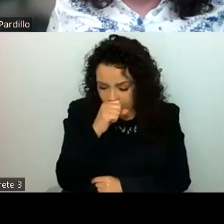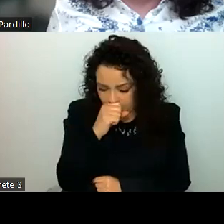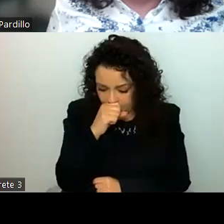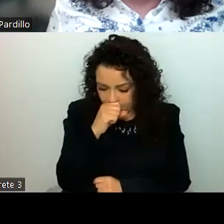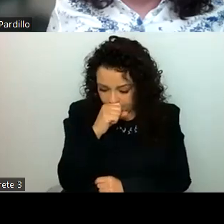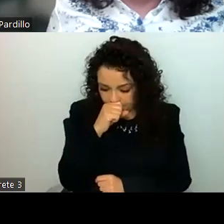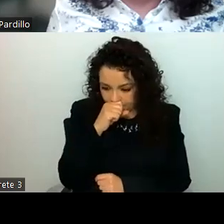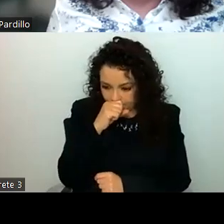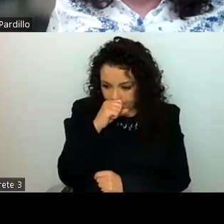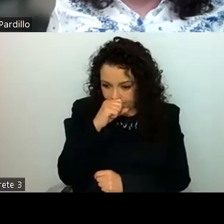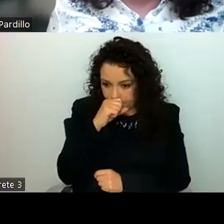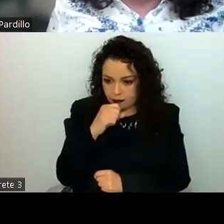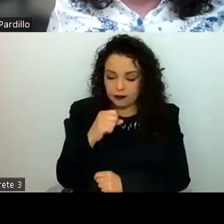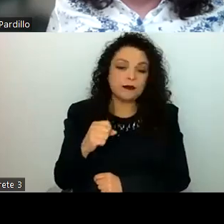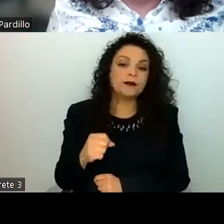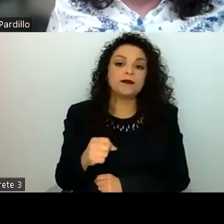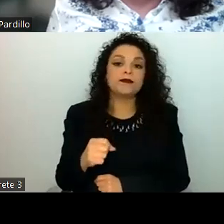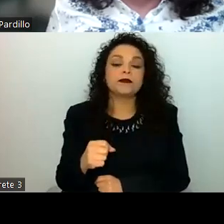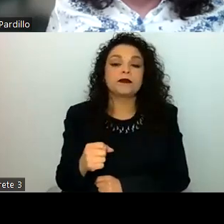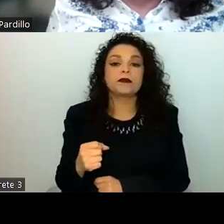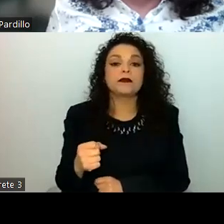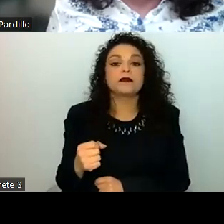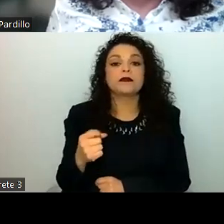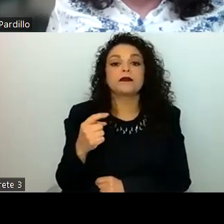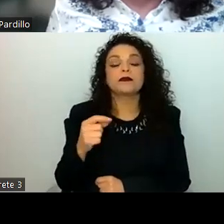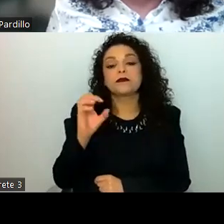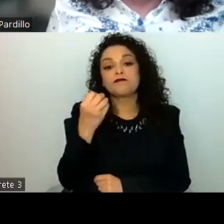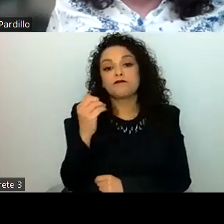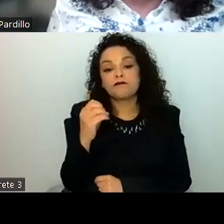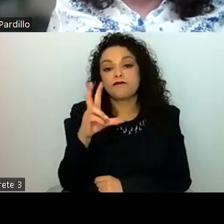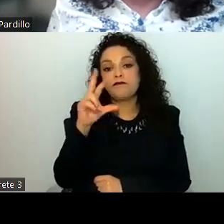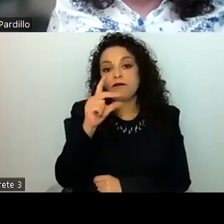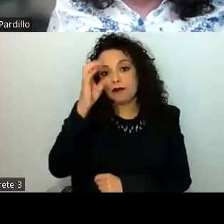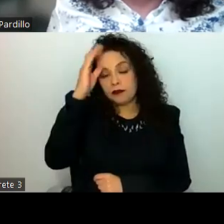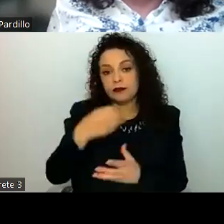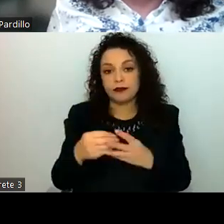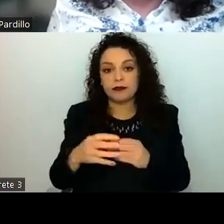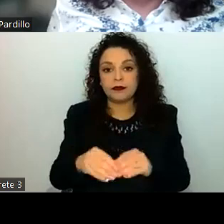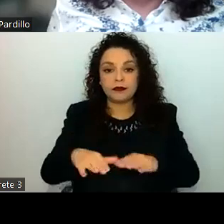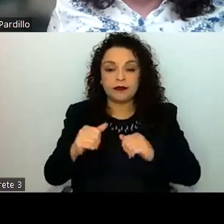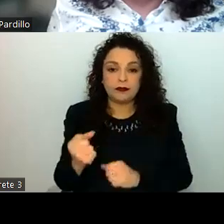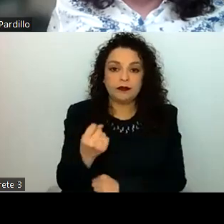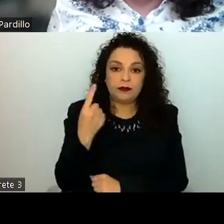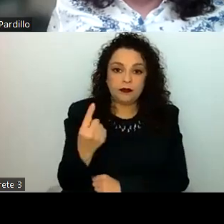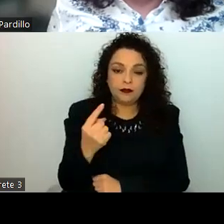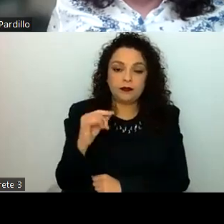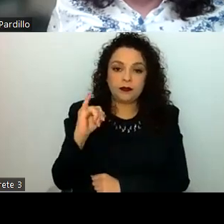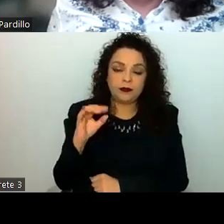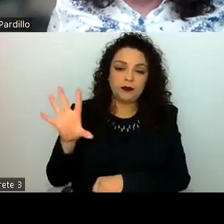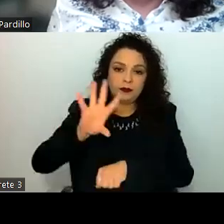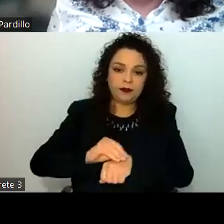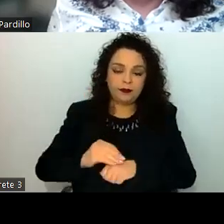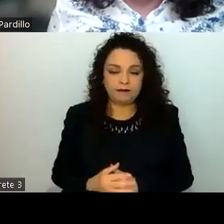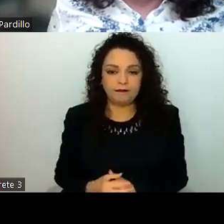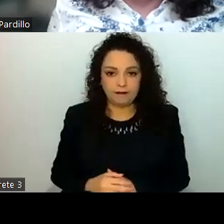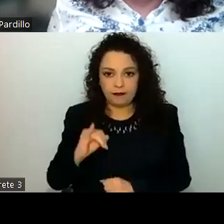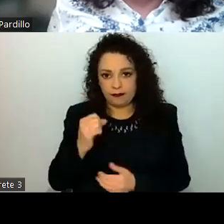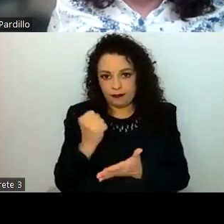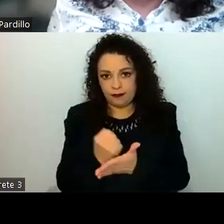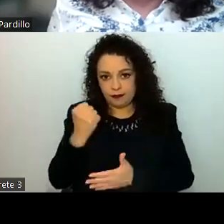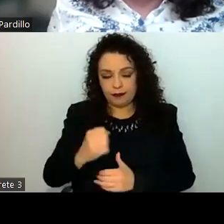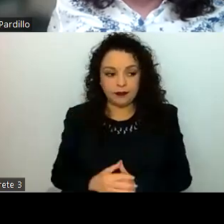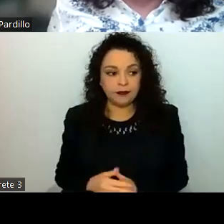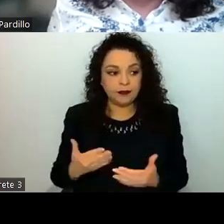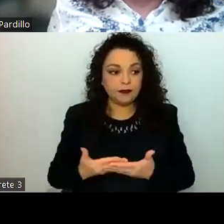Muchas gracias, diputada. Le pido, por favor, dar cuenta del punto 3 del orden del día, solicitando obviar su lectura toda vez que